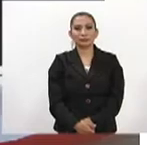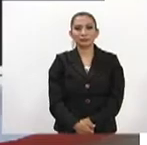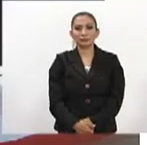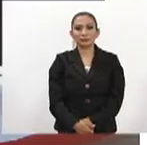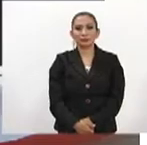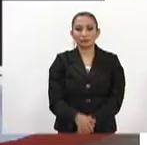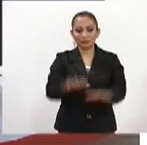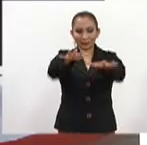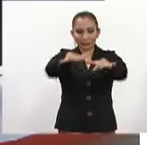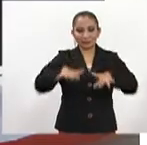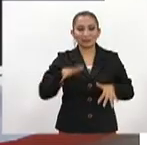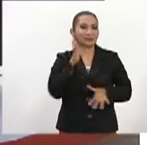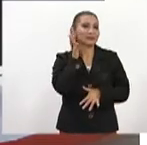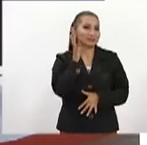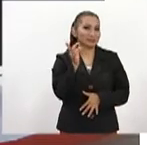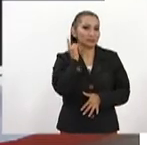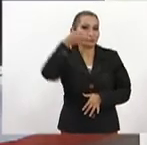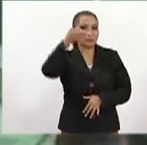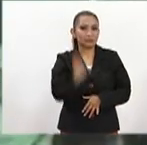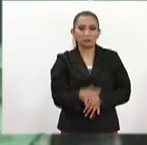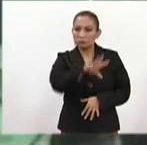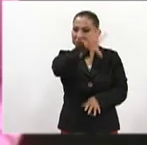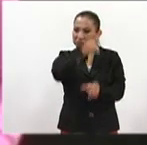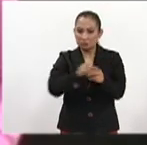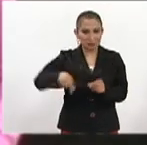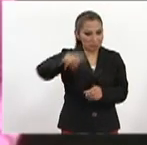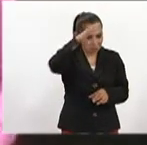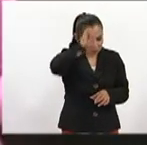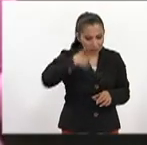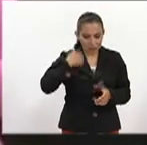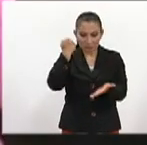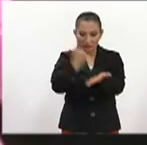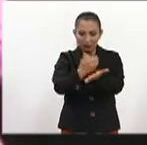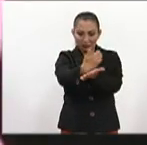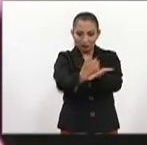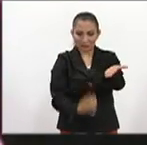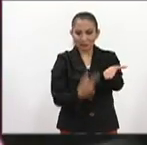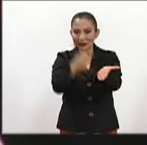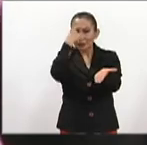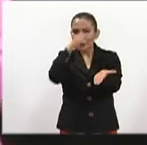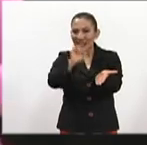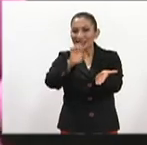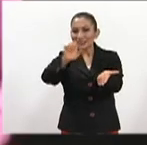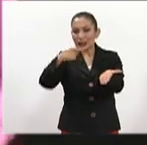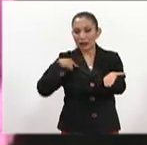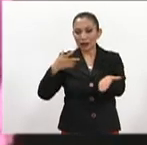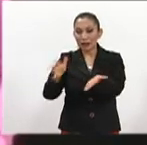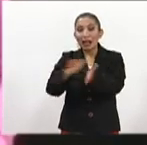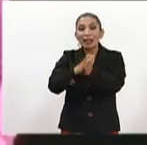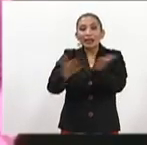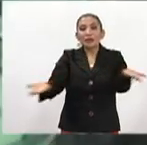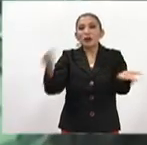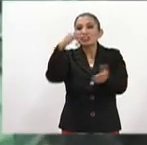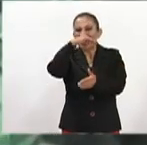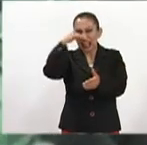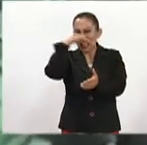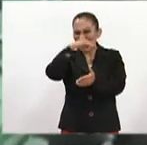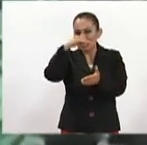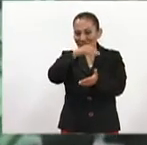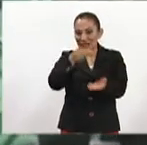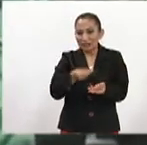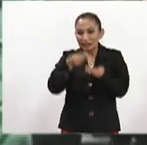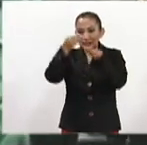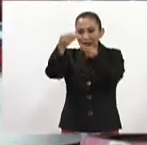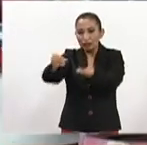El Pleno de la Cámara de Diputados aprobó por unanimidad un dictamen para que la Secretaría de Educación Pública coloque los libros de texto gratuitos